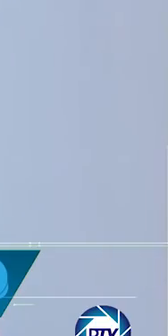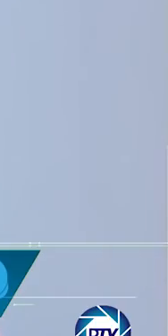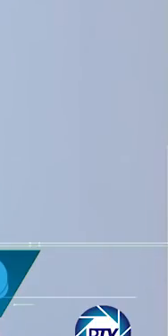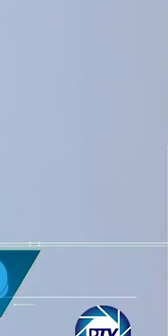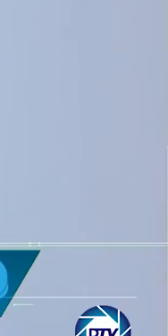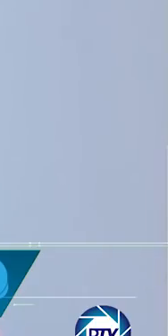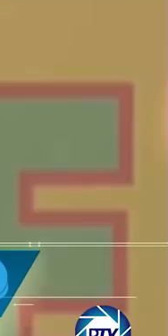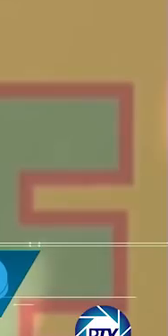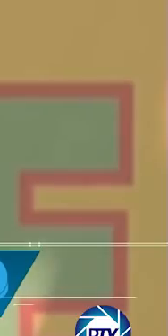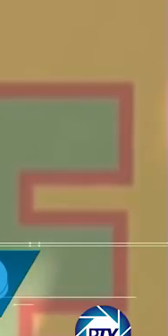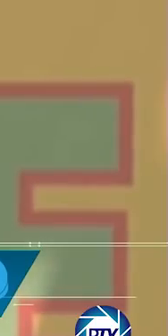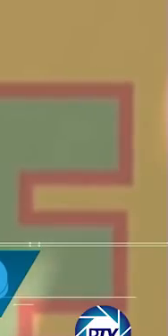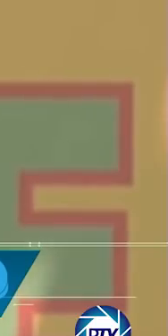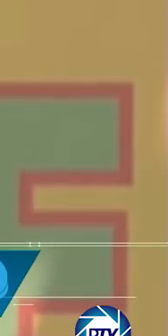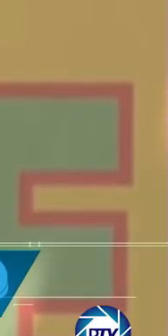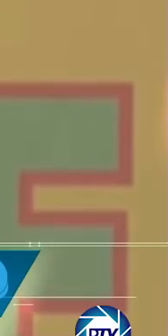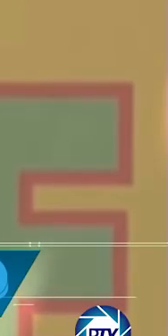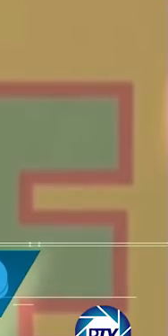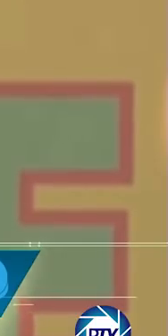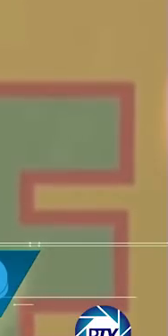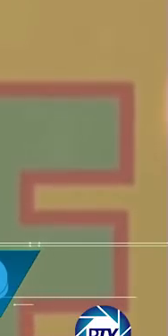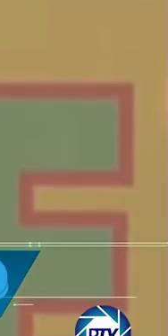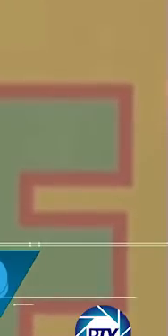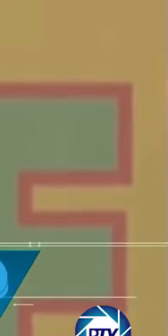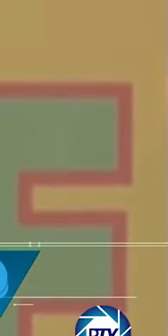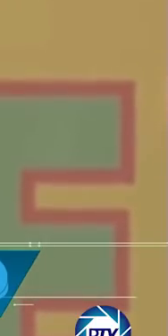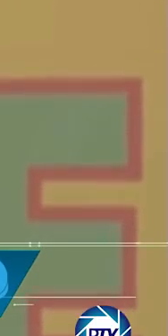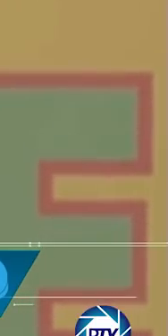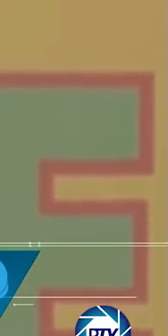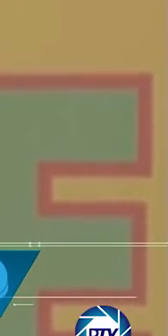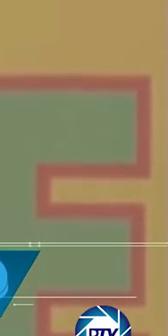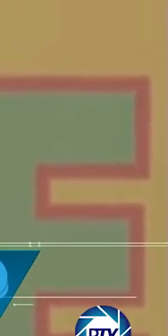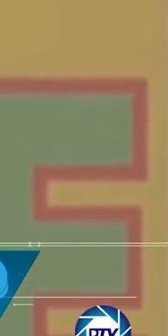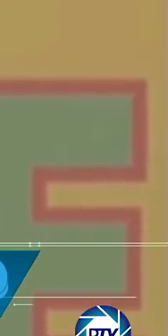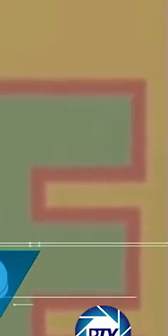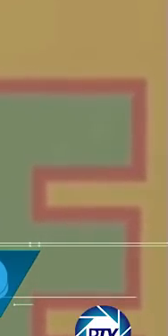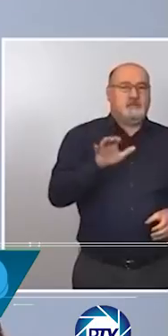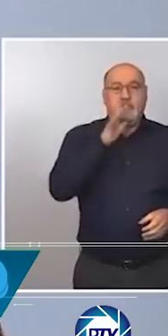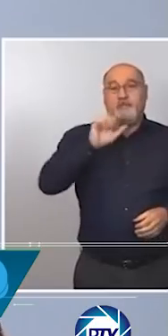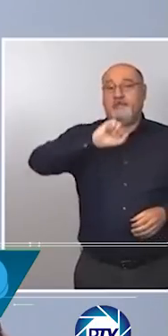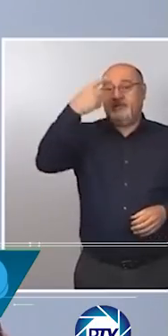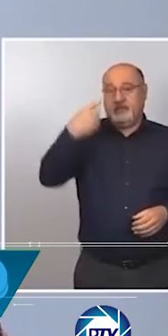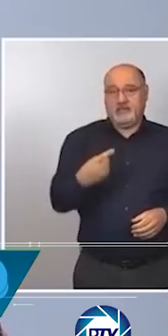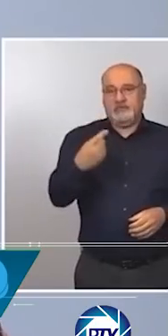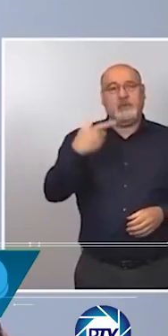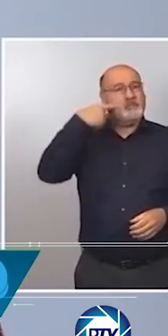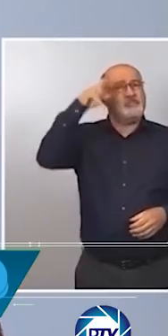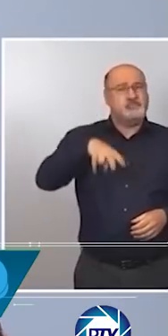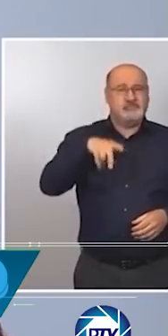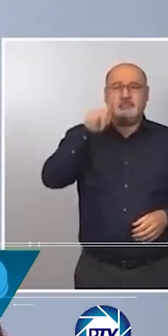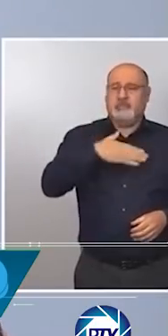tenemos que respetar es que no lo entiendo ni lo respeto y lo dejo de respetar es que no entiendo lo que es entonces